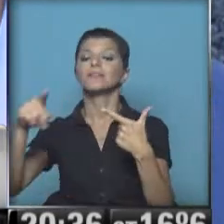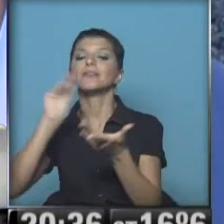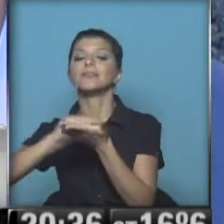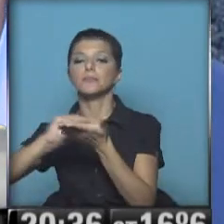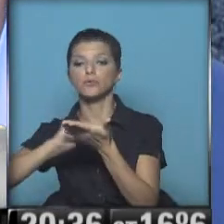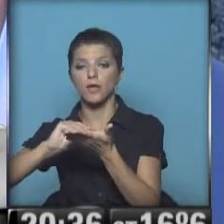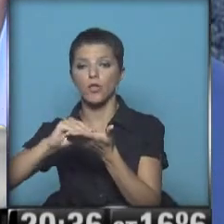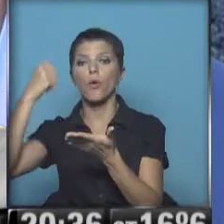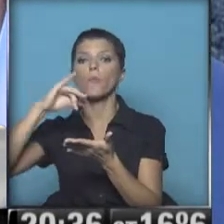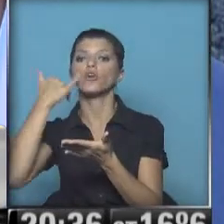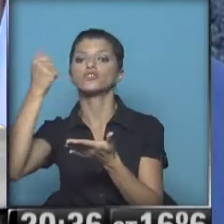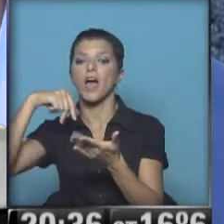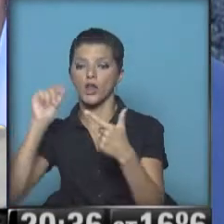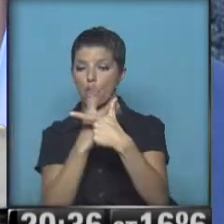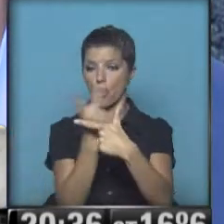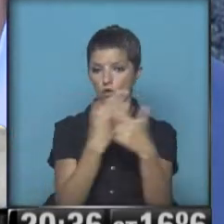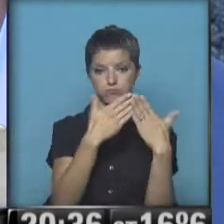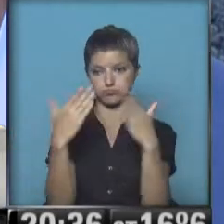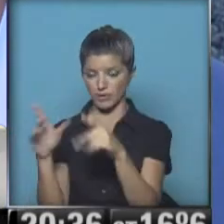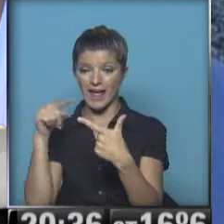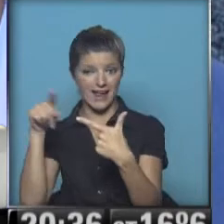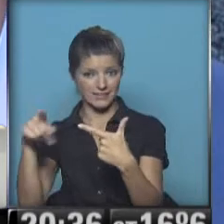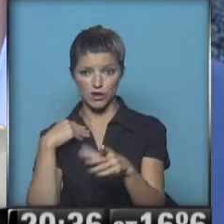diputado Facundo Moyano, quien aclaró que no está